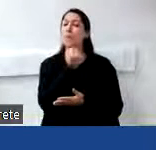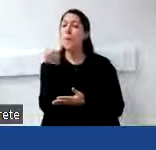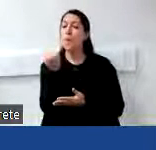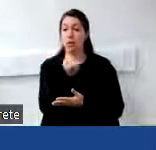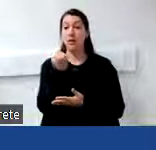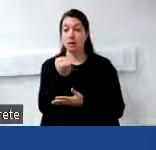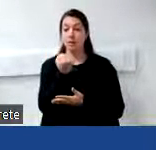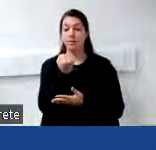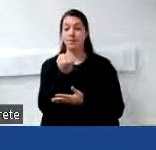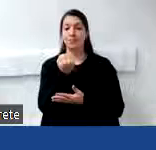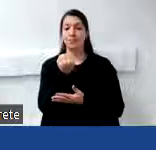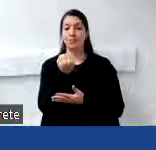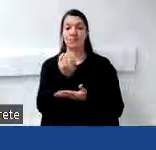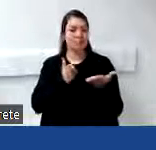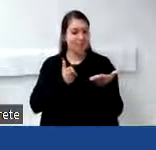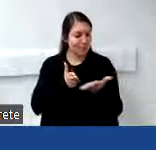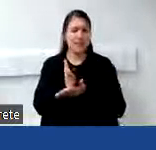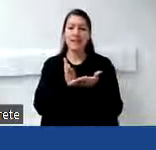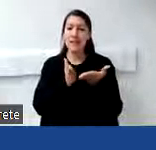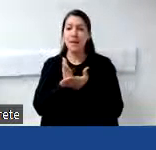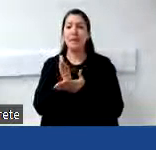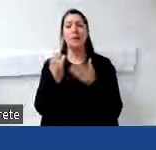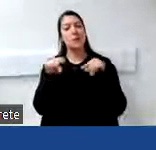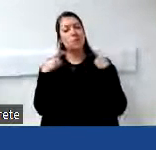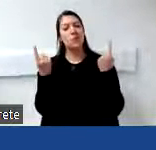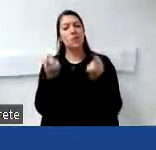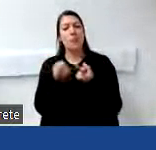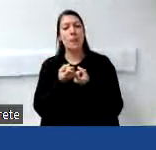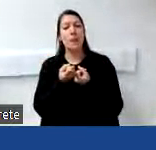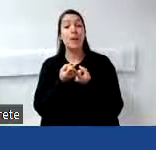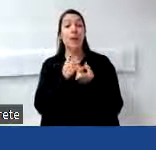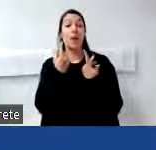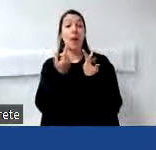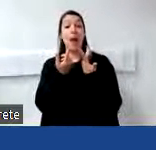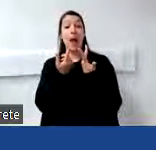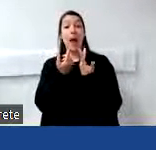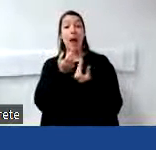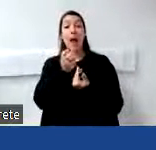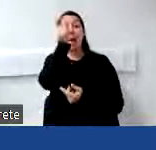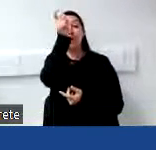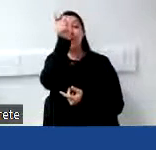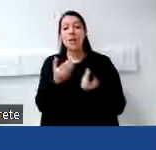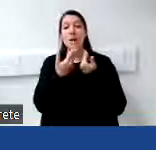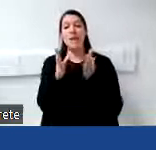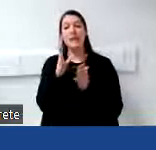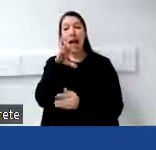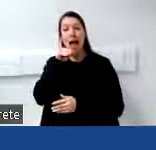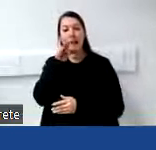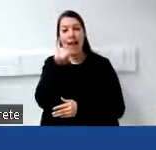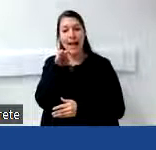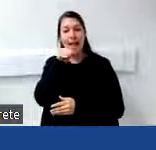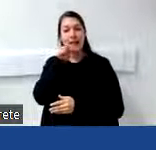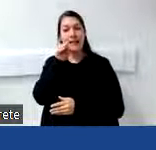ver más adelante, siempre tratamos de terminar las oraciones que las personas comienzan o quieren decir